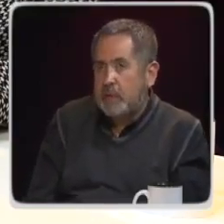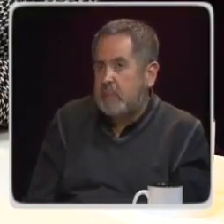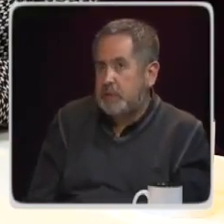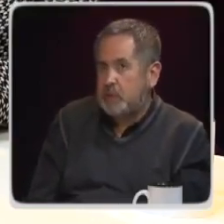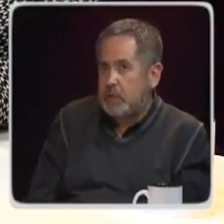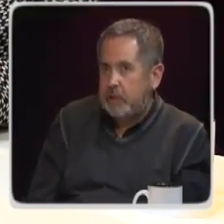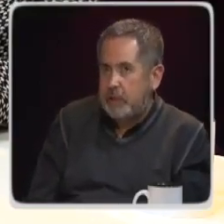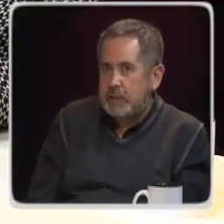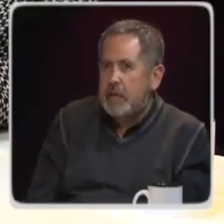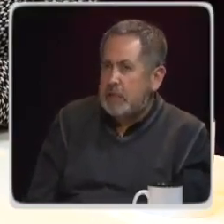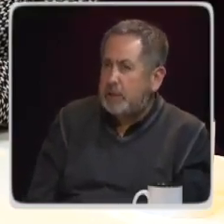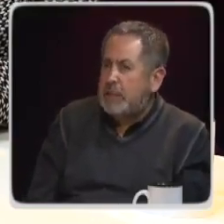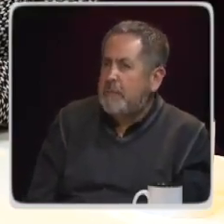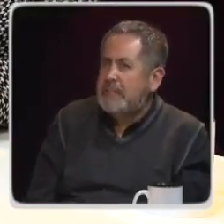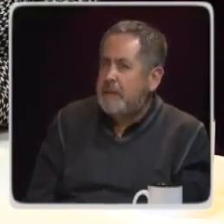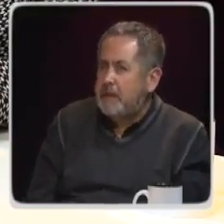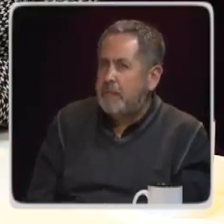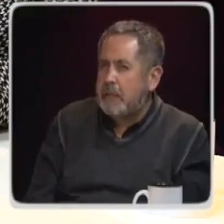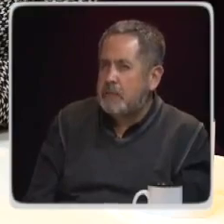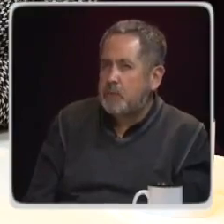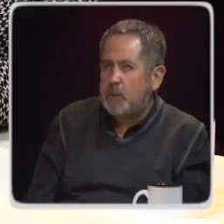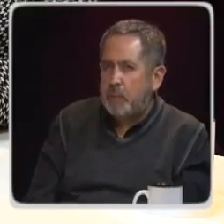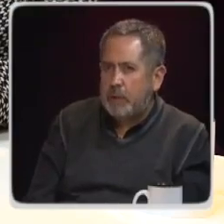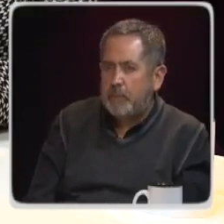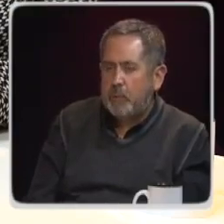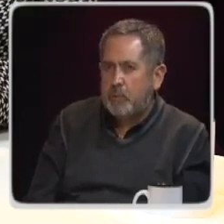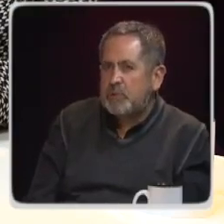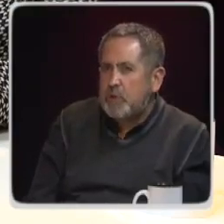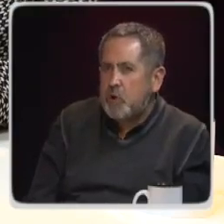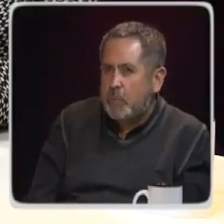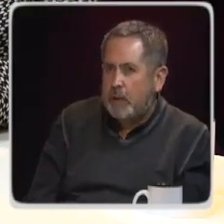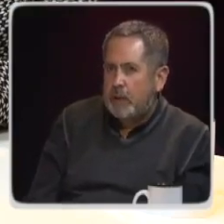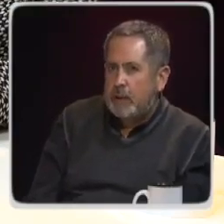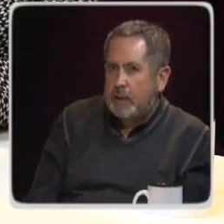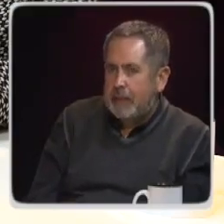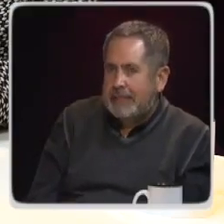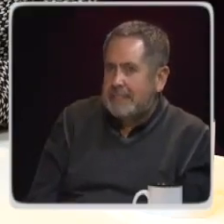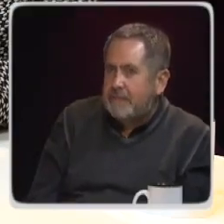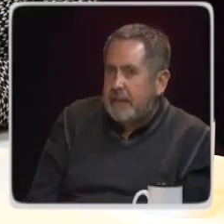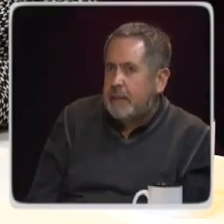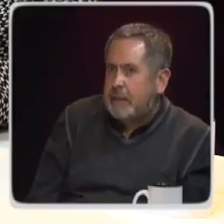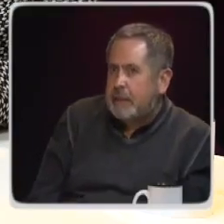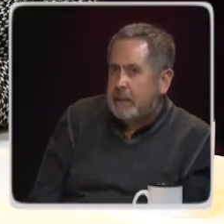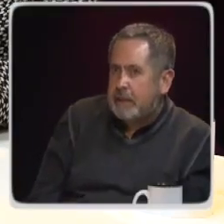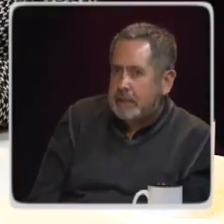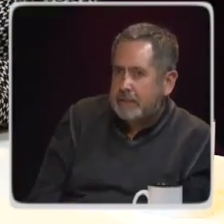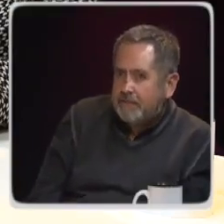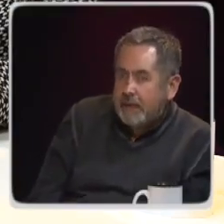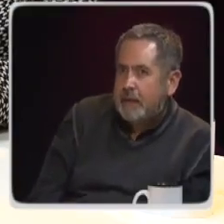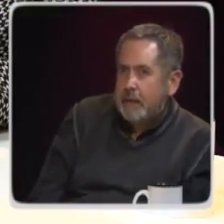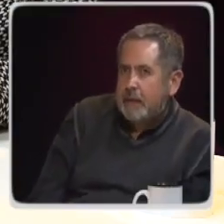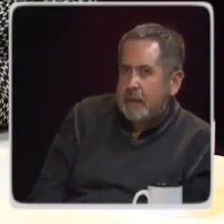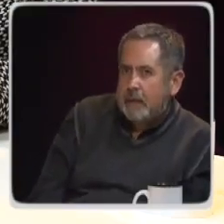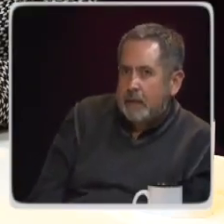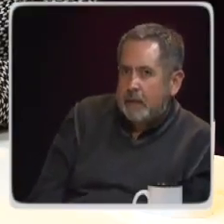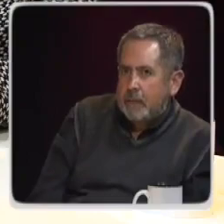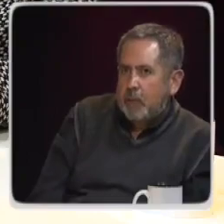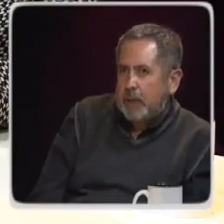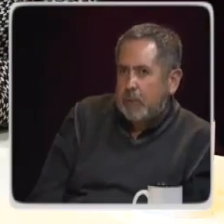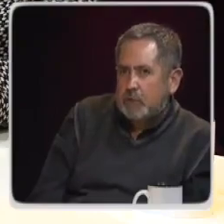pues reciben su dinero de manera pues extraña, rara, o sea, se nos habla que iba a haber pues estos bancos del bienestar.